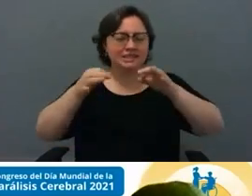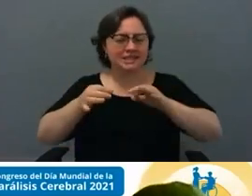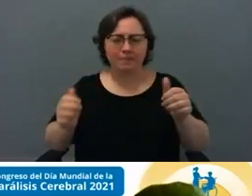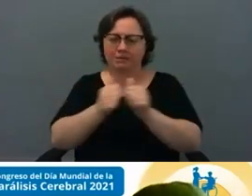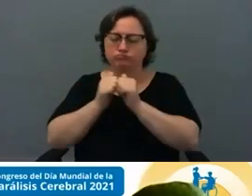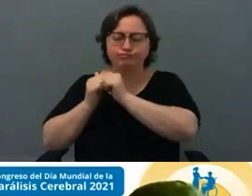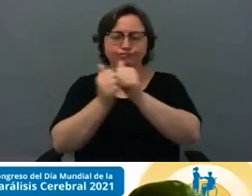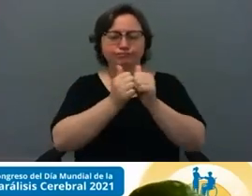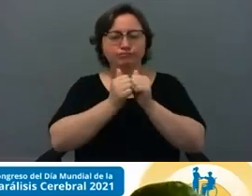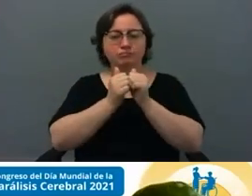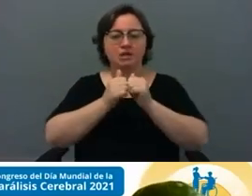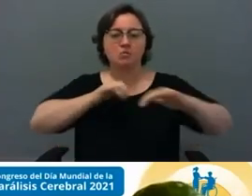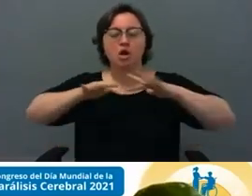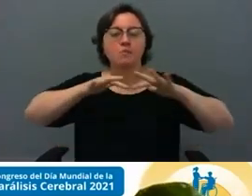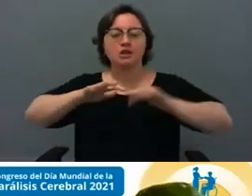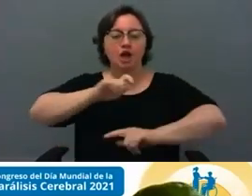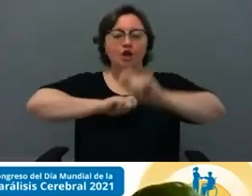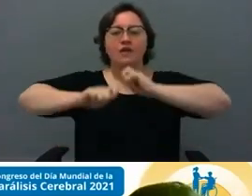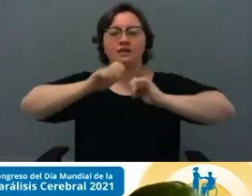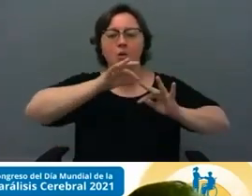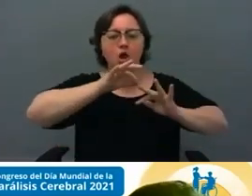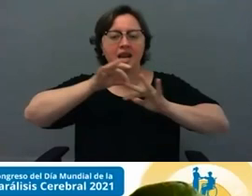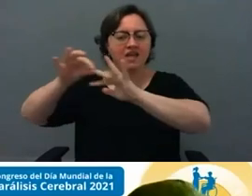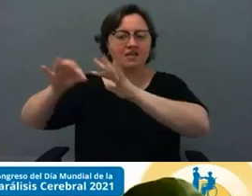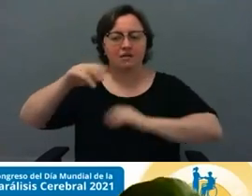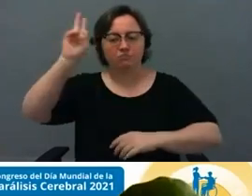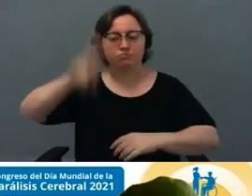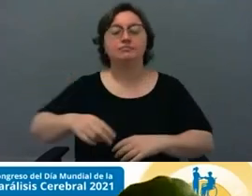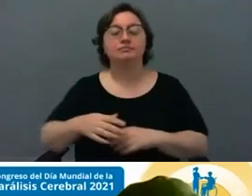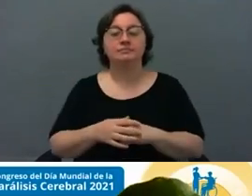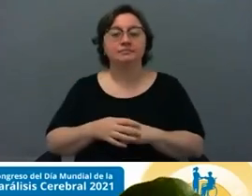acompaña en todo, que lidera este movimiento asociativo y que